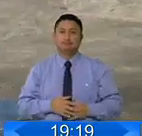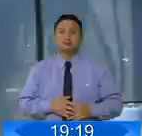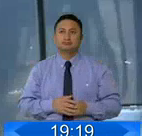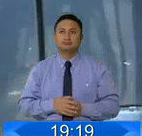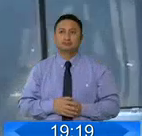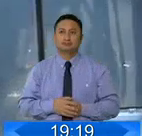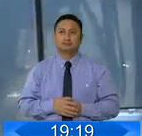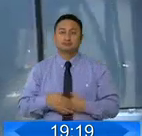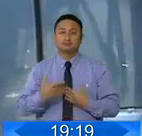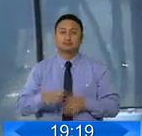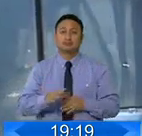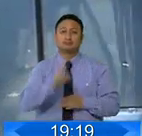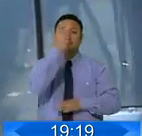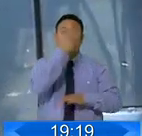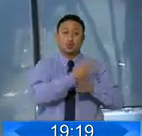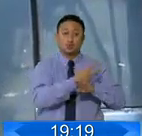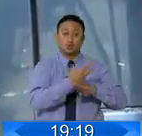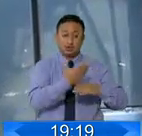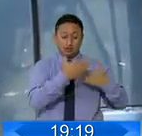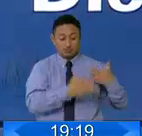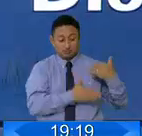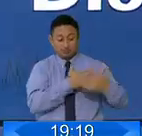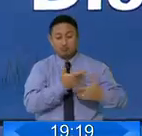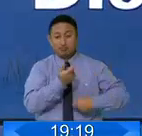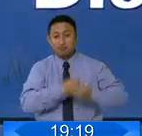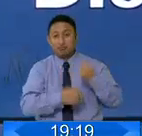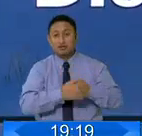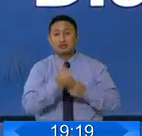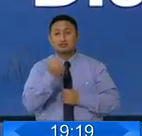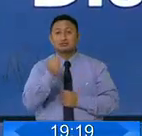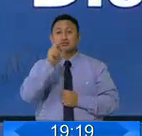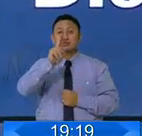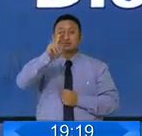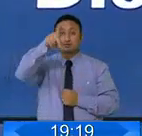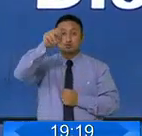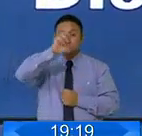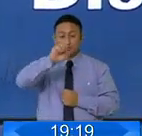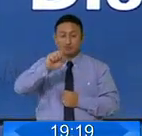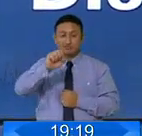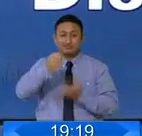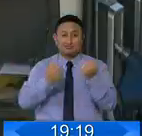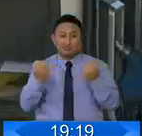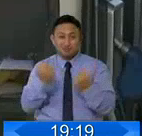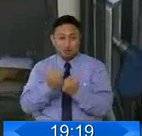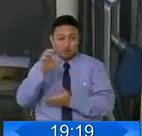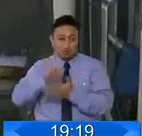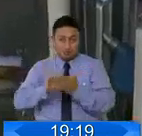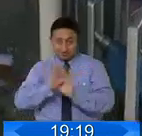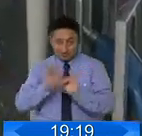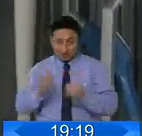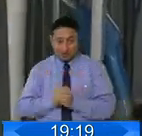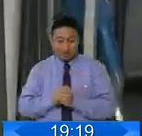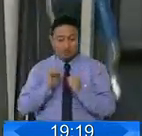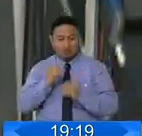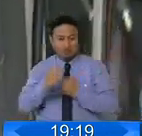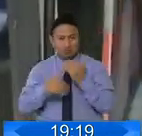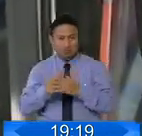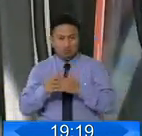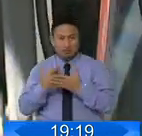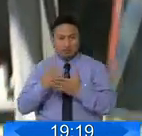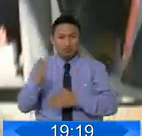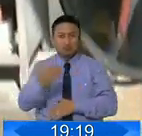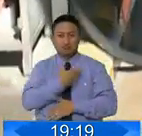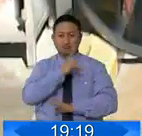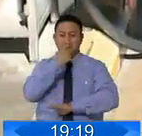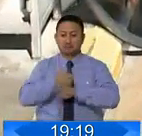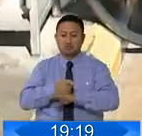A dos semanas de haber entrado en vigencia la venta de gasolina Super sin subsidio como medida económica y luego de haber dispuesto por decreto